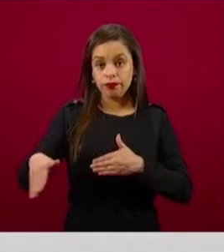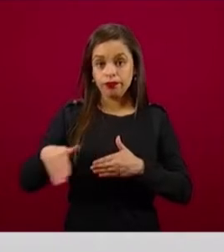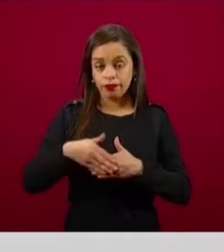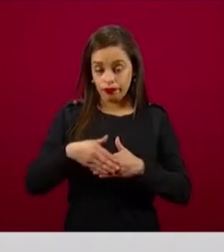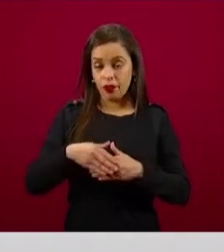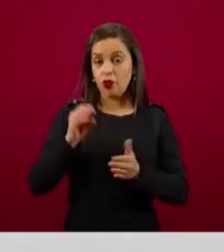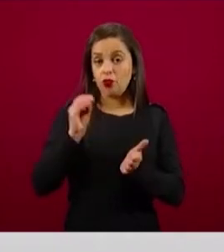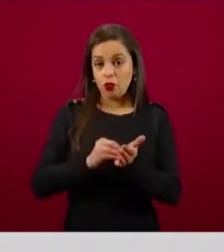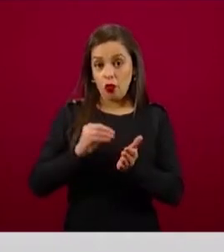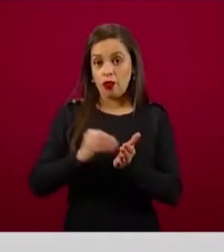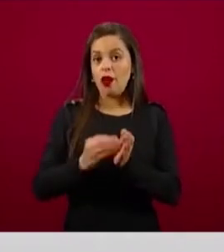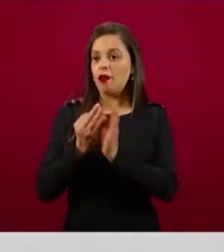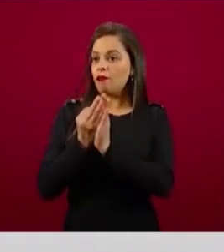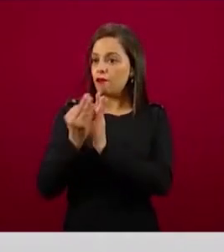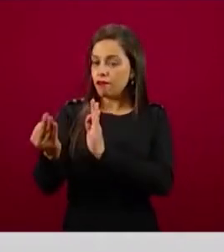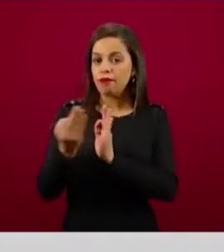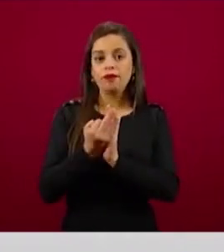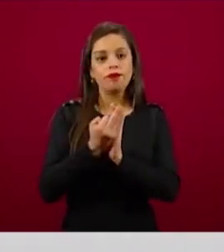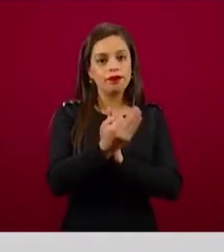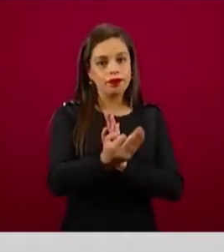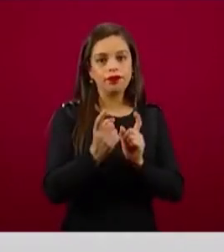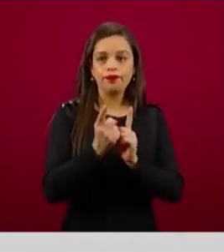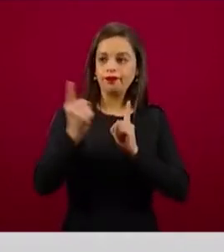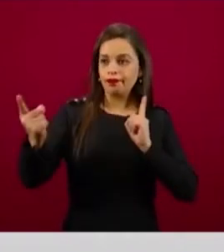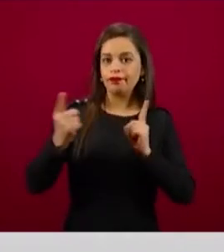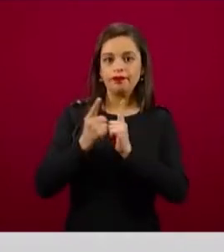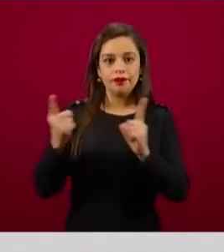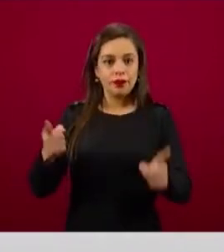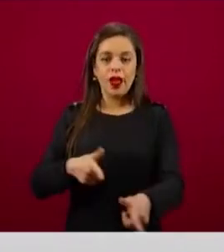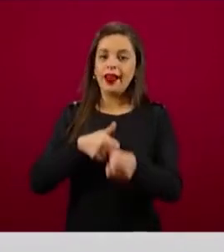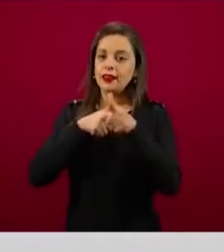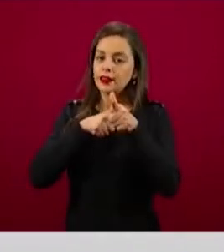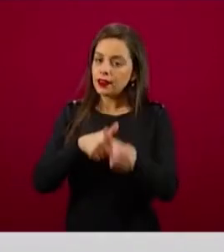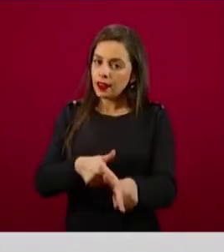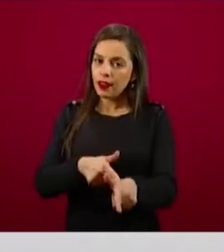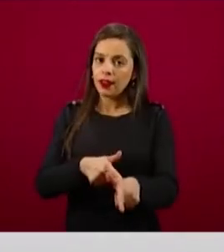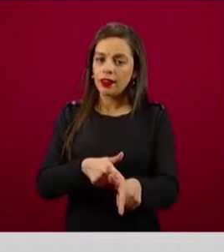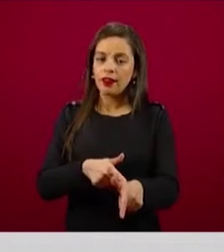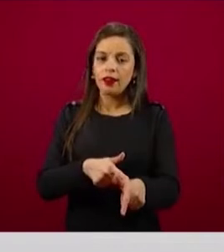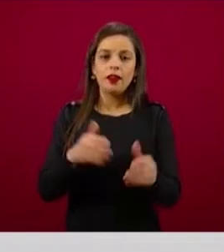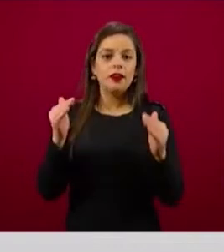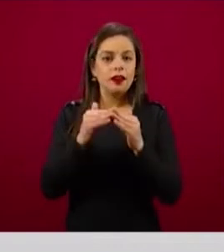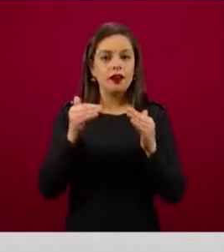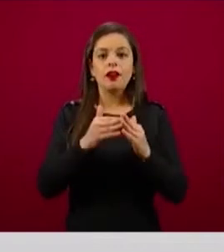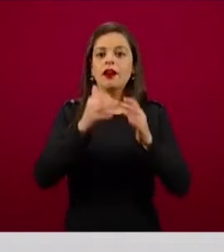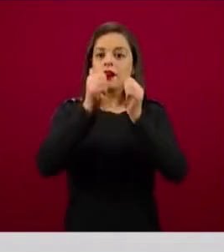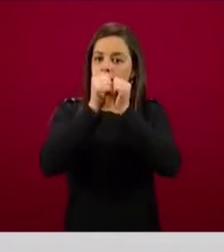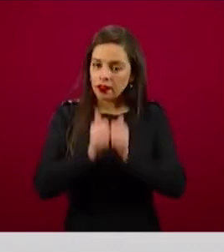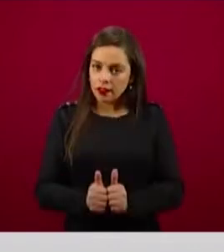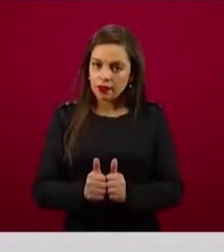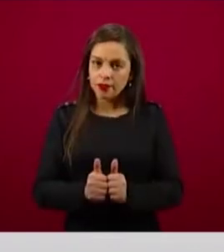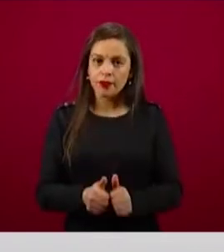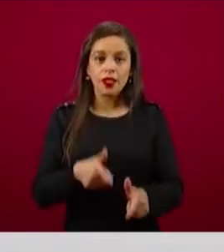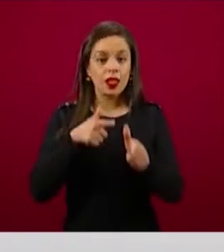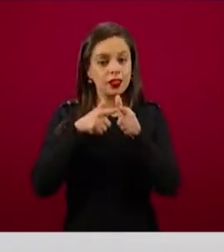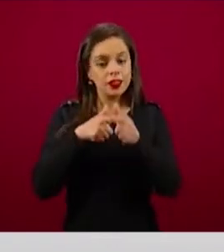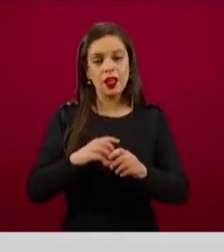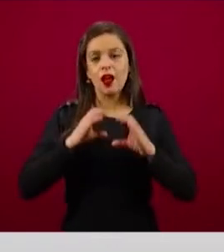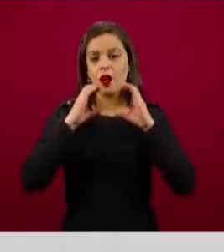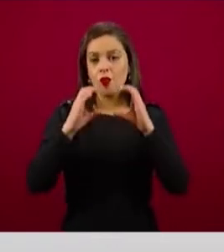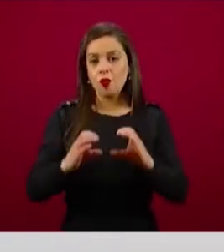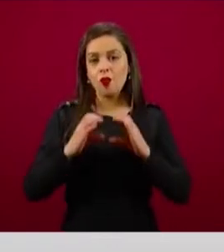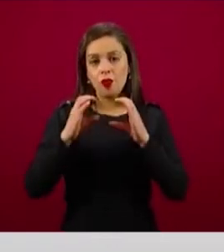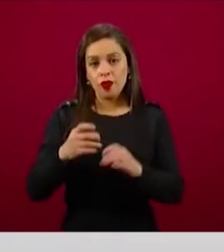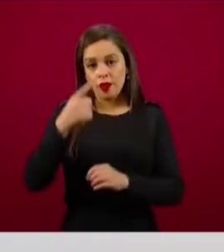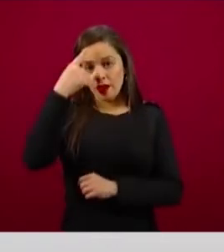Distancia. Tenemos que seguir en nuestras casas, tenemos que seguir cuidándonos del contacto. El